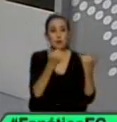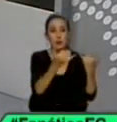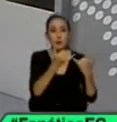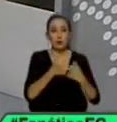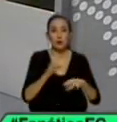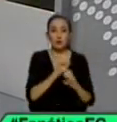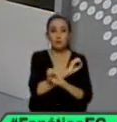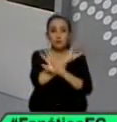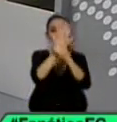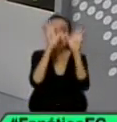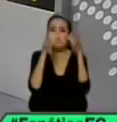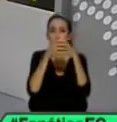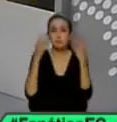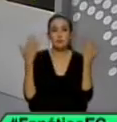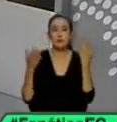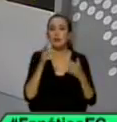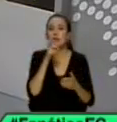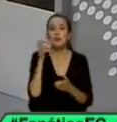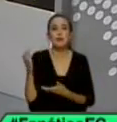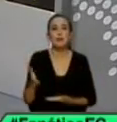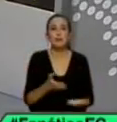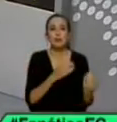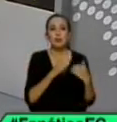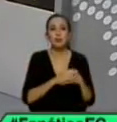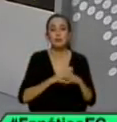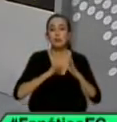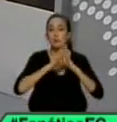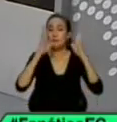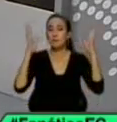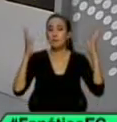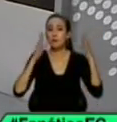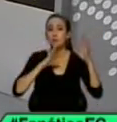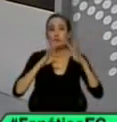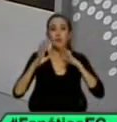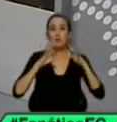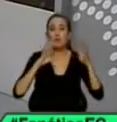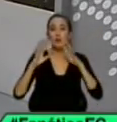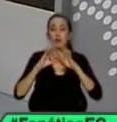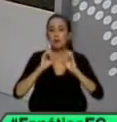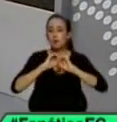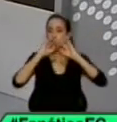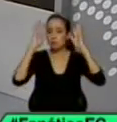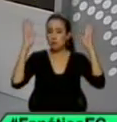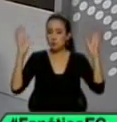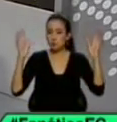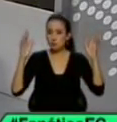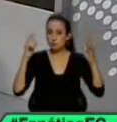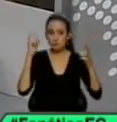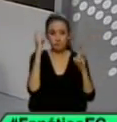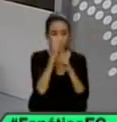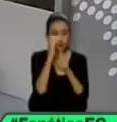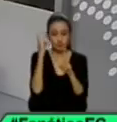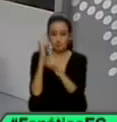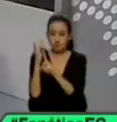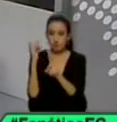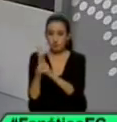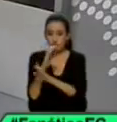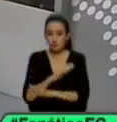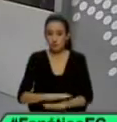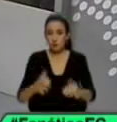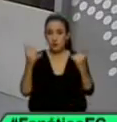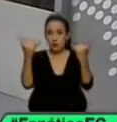hay claridad sobre quién se hará cargo del equipo. Mucho se hablaba, mucho se cuestionaba a los señores Paz hasta hace pocos meses y